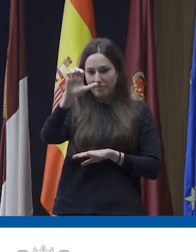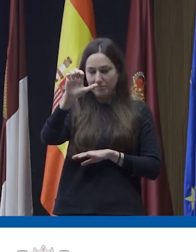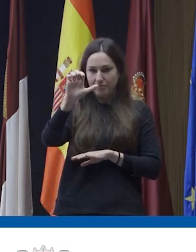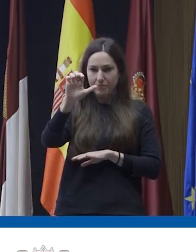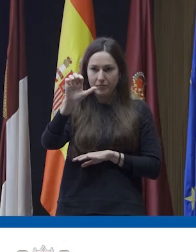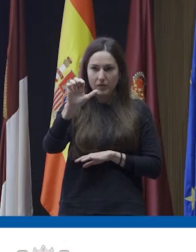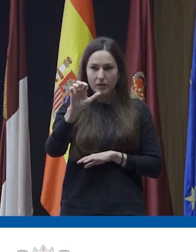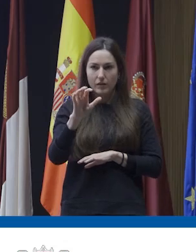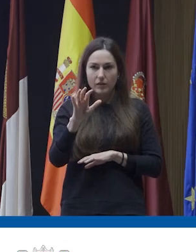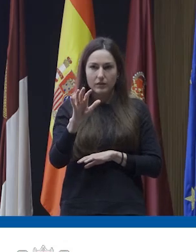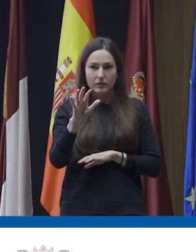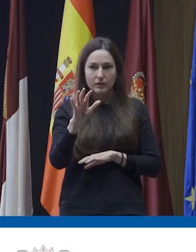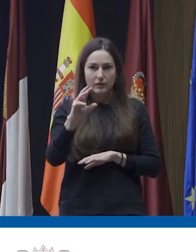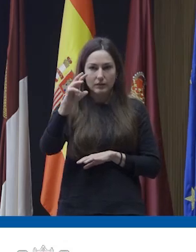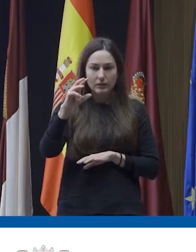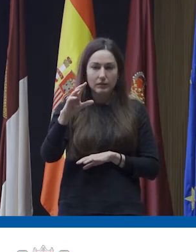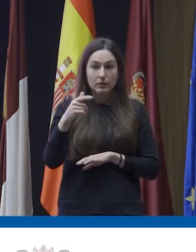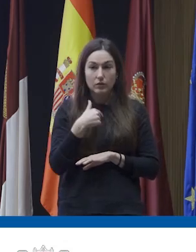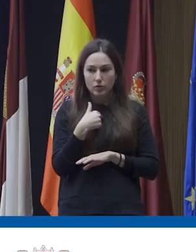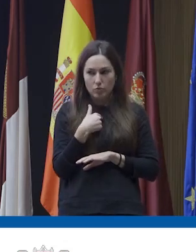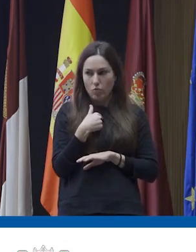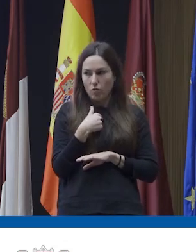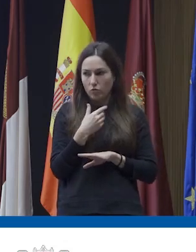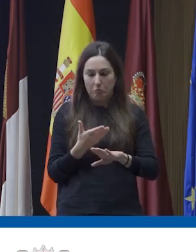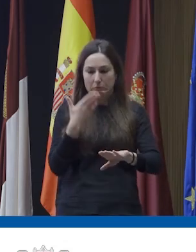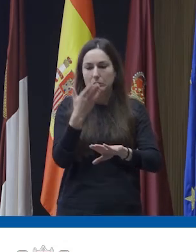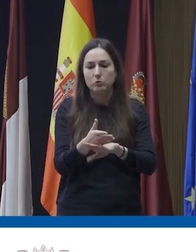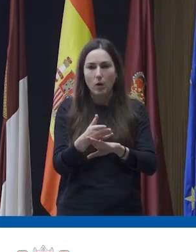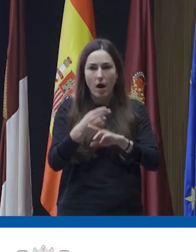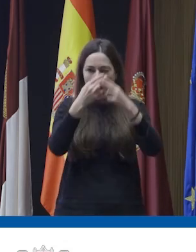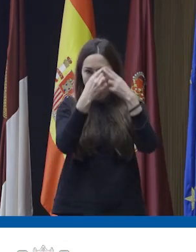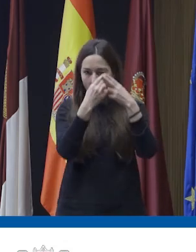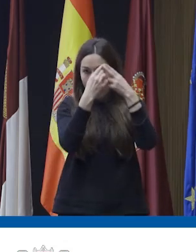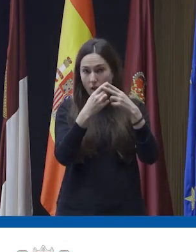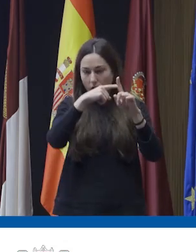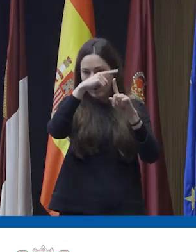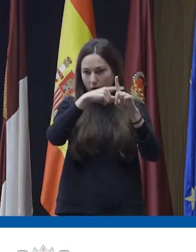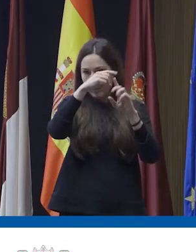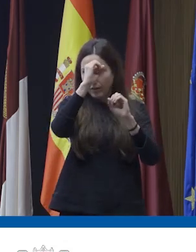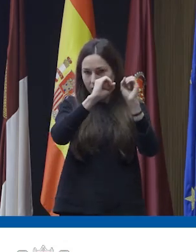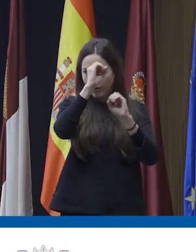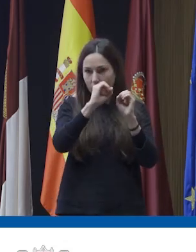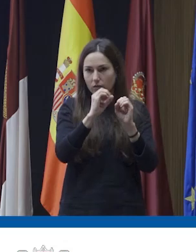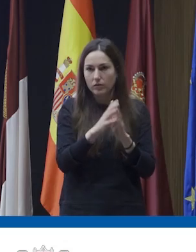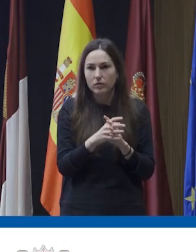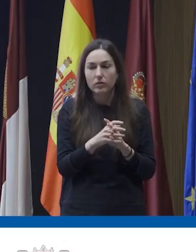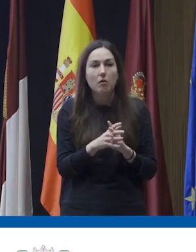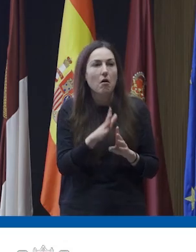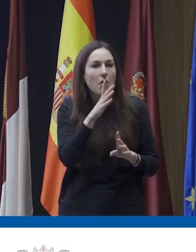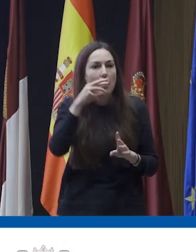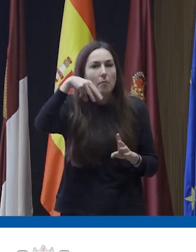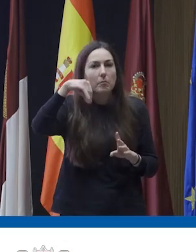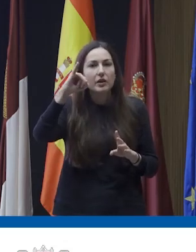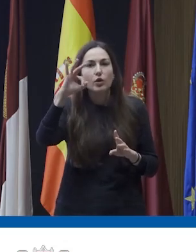nada, la última vez que he ido a graduarme la vista me ha disminuido la